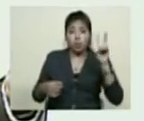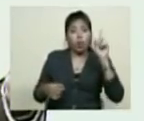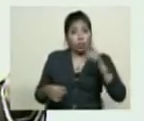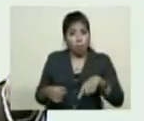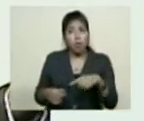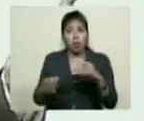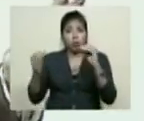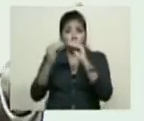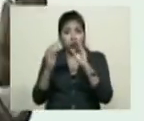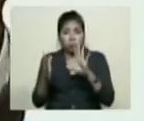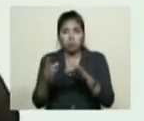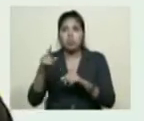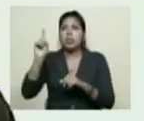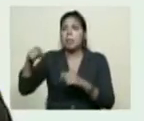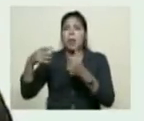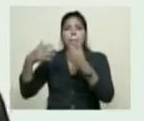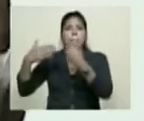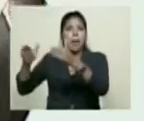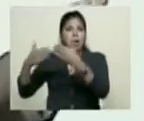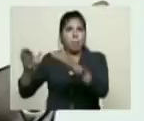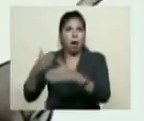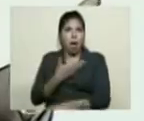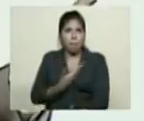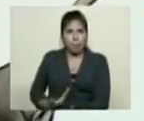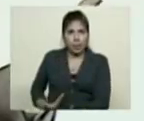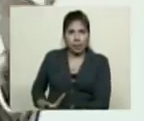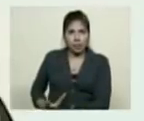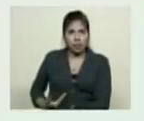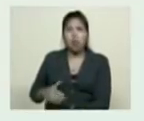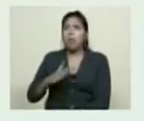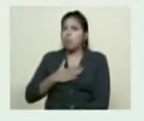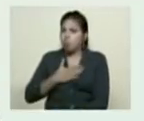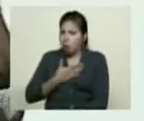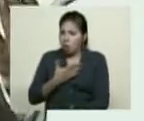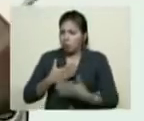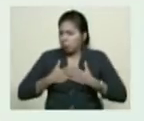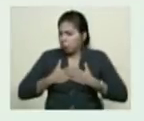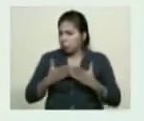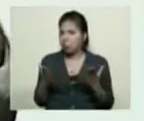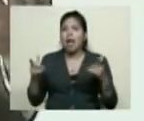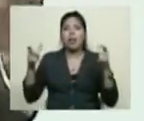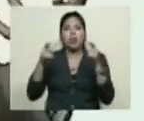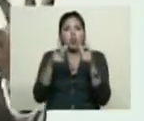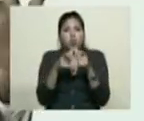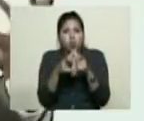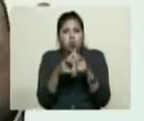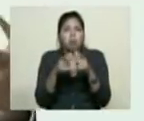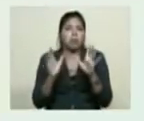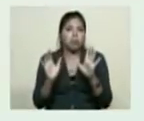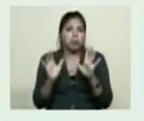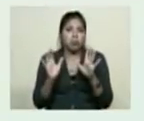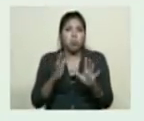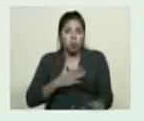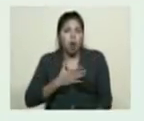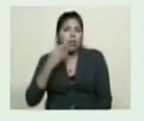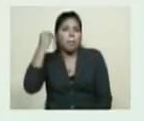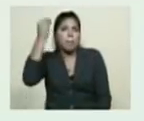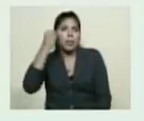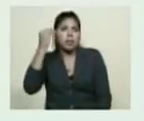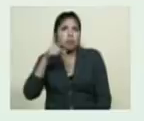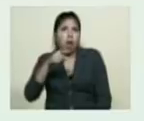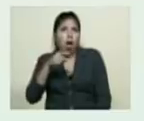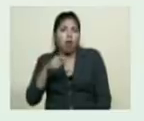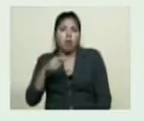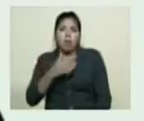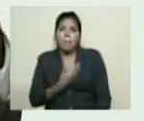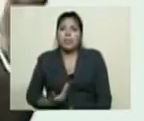presidente Varela de Panamá también habló de que podría reunirse con usted, estaría pensando en una posible reunión con el presidente